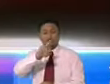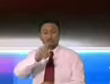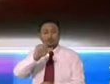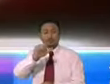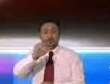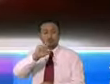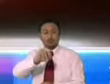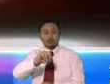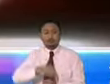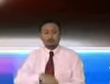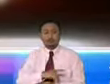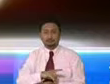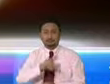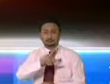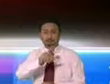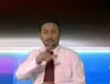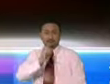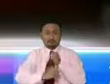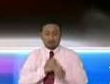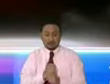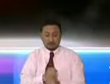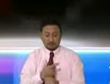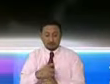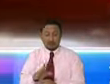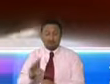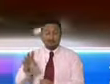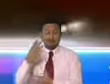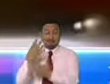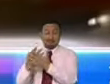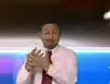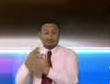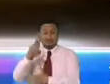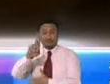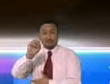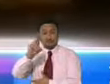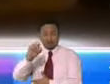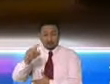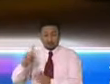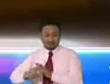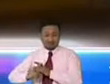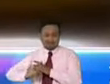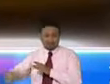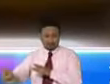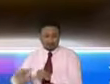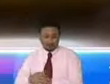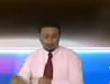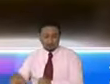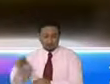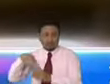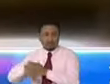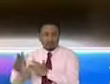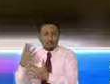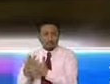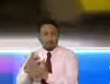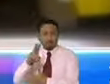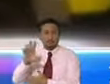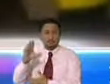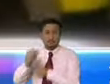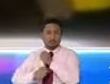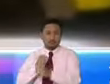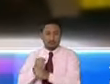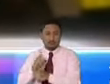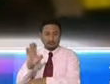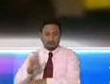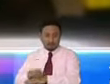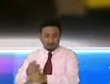de 33 años, consta en la lista de prófugos del Centro de Rehabilitación Social El Rodeo, cumplía una sentencia de 25 años por asesinato y